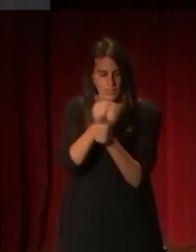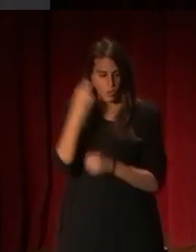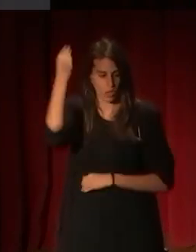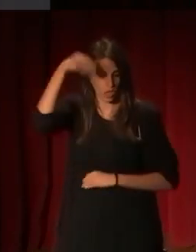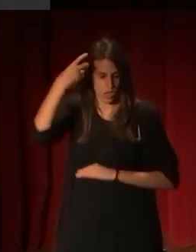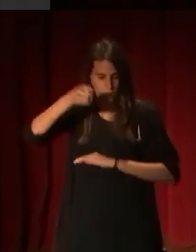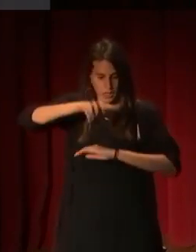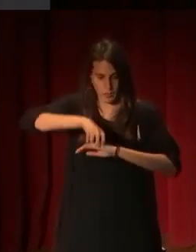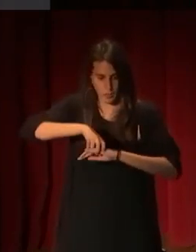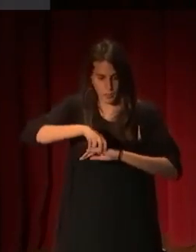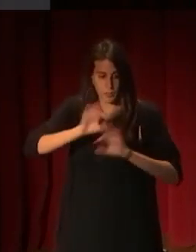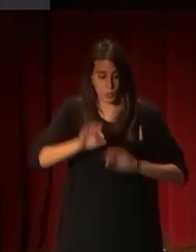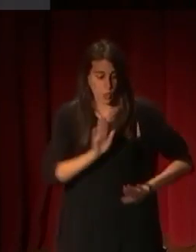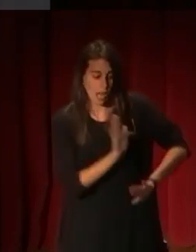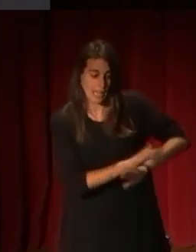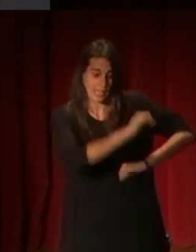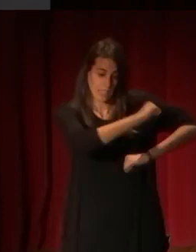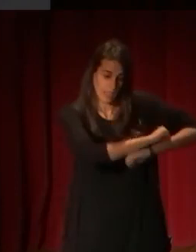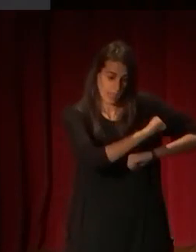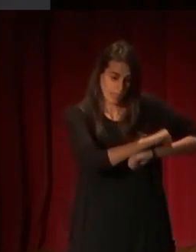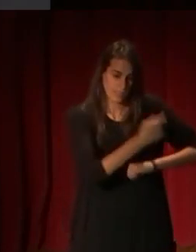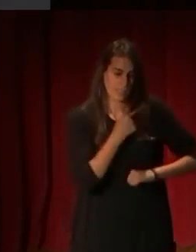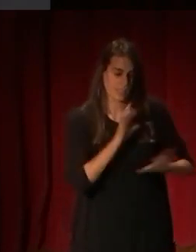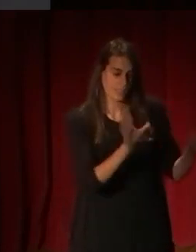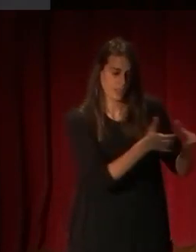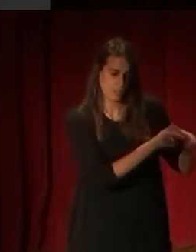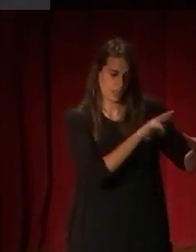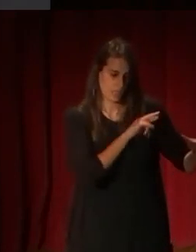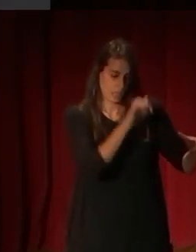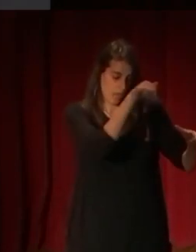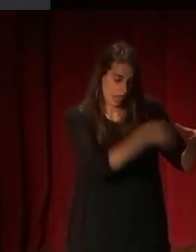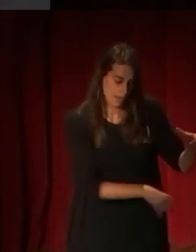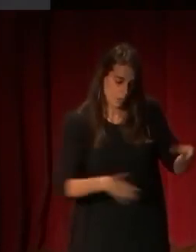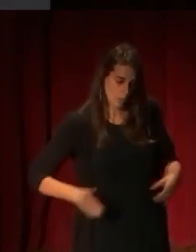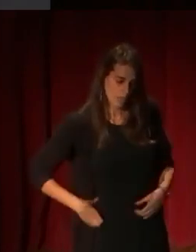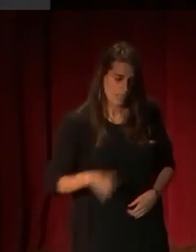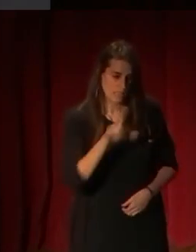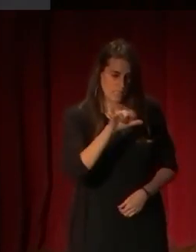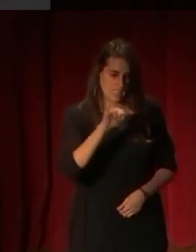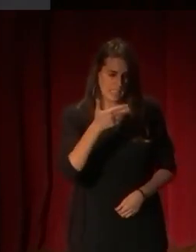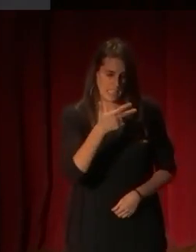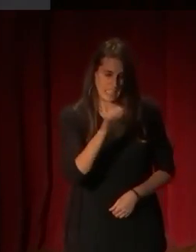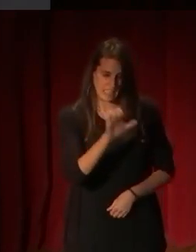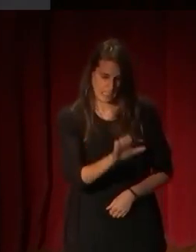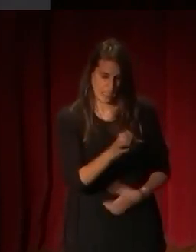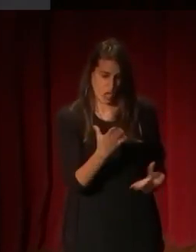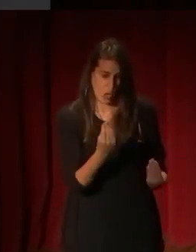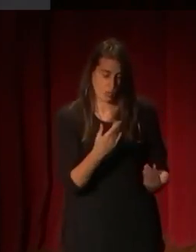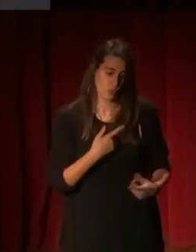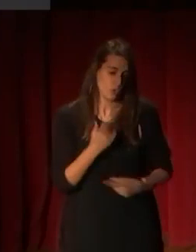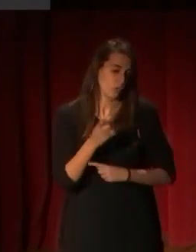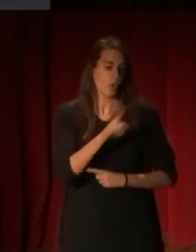ventana de la izquierda está el cardenal y en la siguiente los prelados debajo el marqués de leche don diego mejía muchísimos caballeros